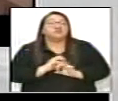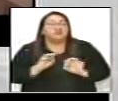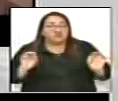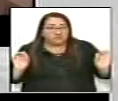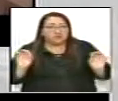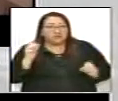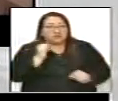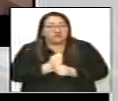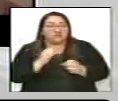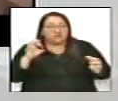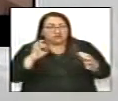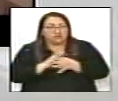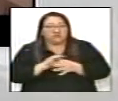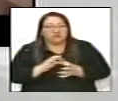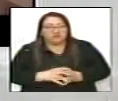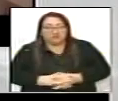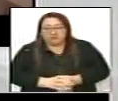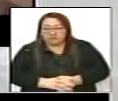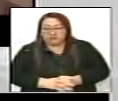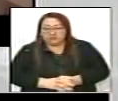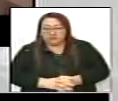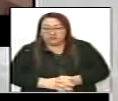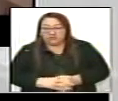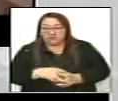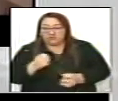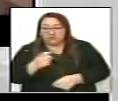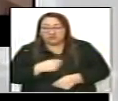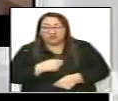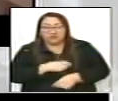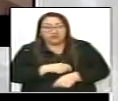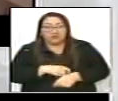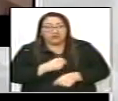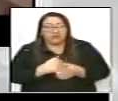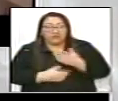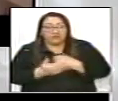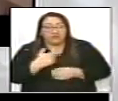trabajo conjunto. Bien, nosotros a esta hora de la mañana nos vamos a trasladar.